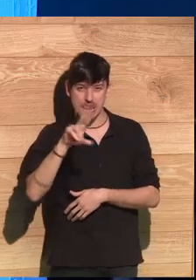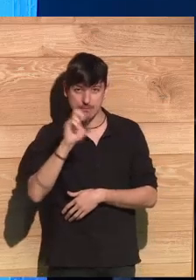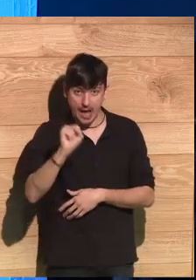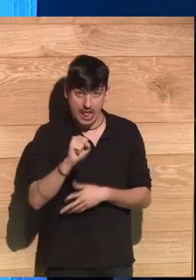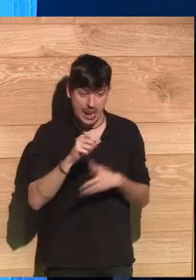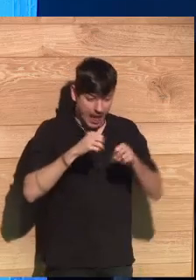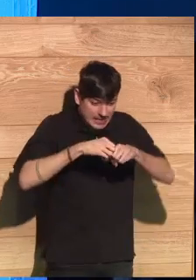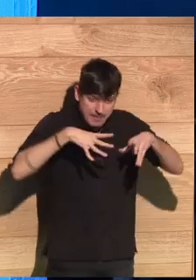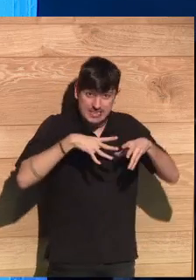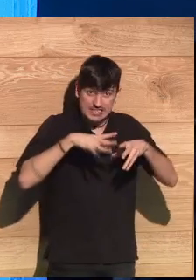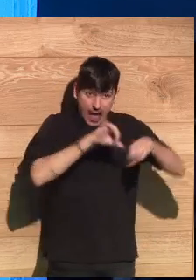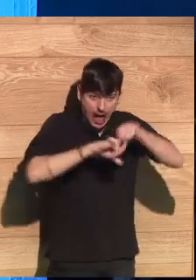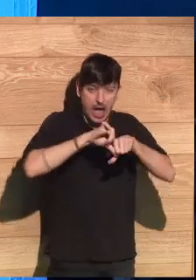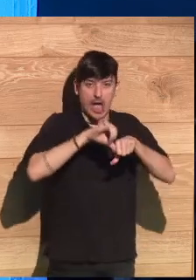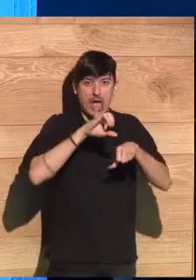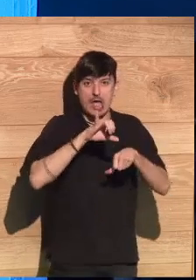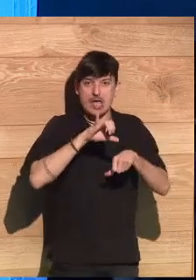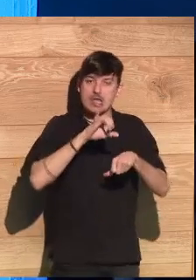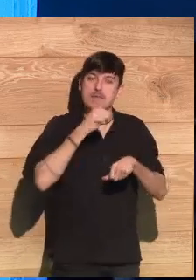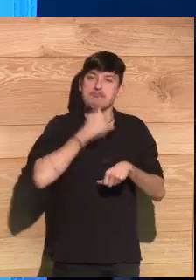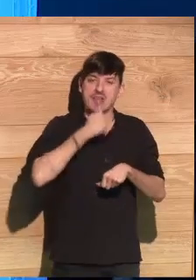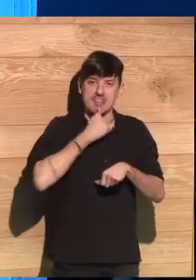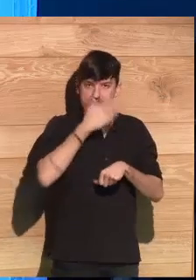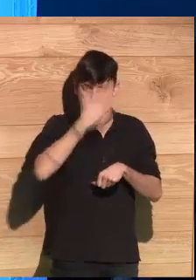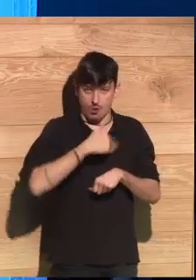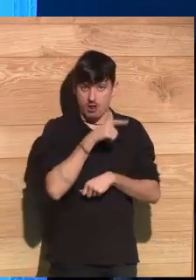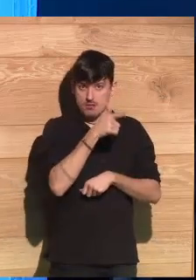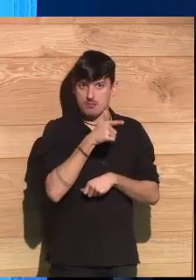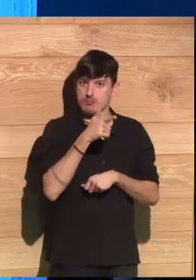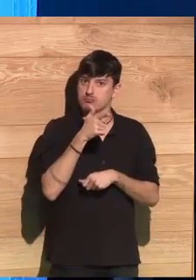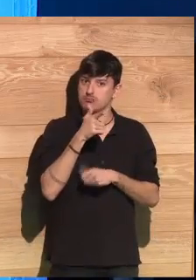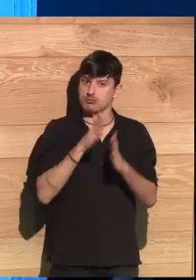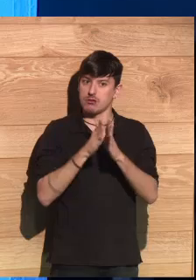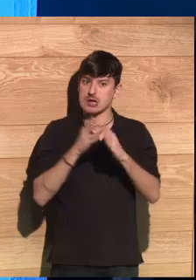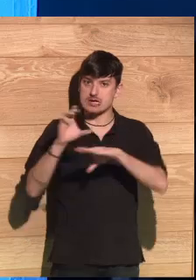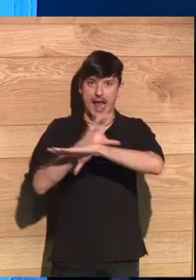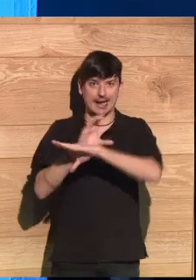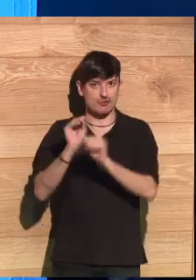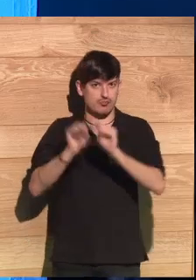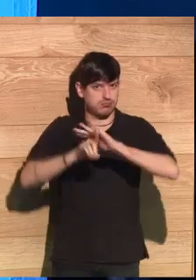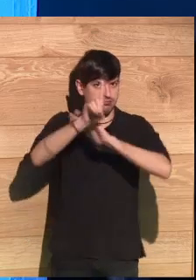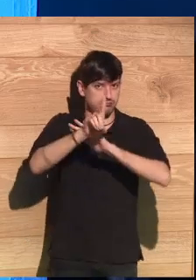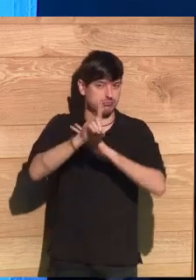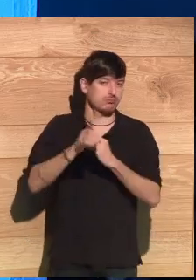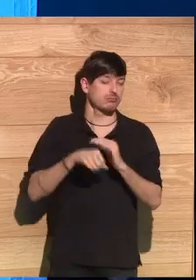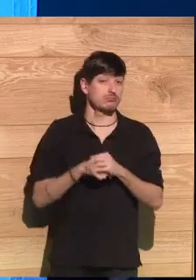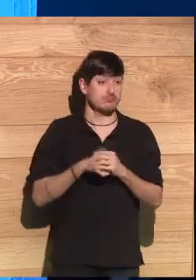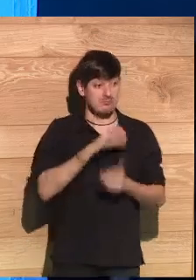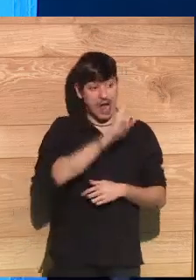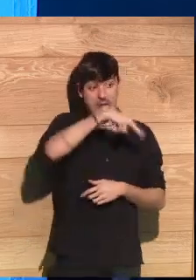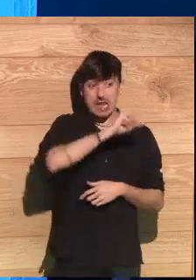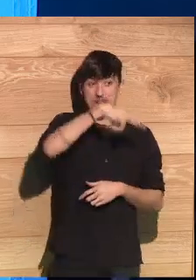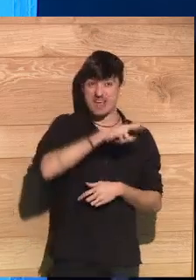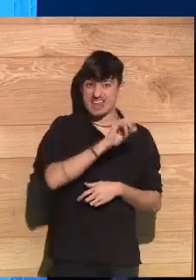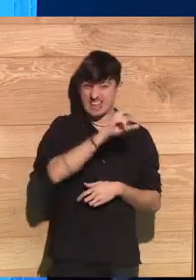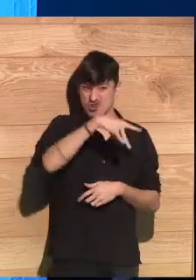ese premio y esa novela dieron un gran impulso a la carrera de Lorenzo Silva. Ana Merino, muchos de vosotros